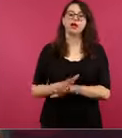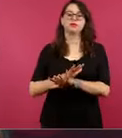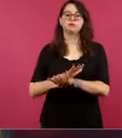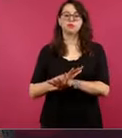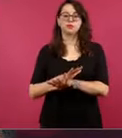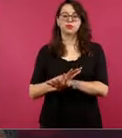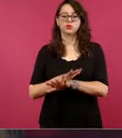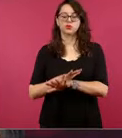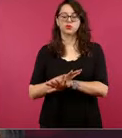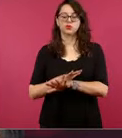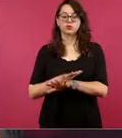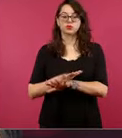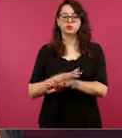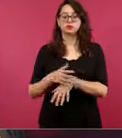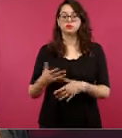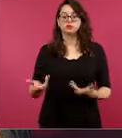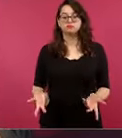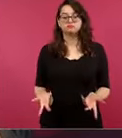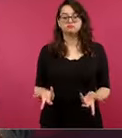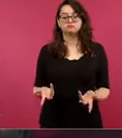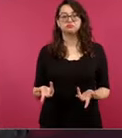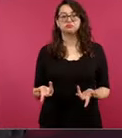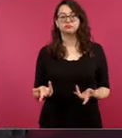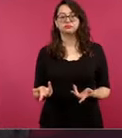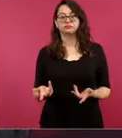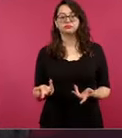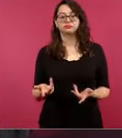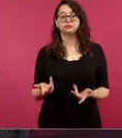que no iba a ser lo que